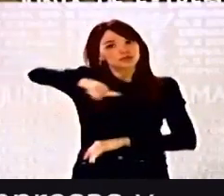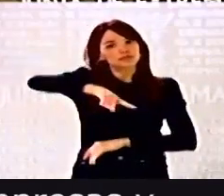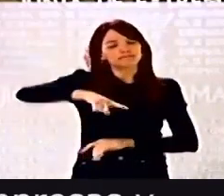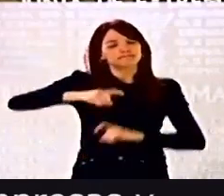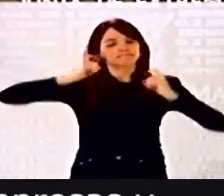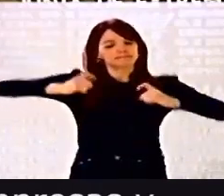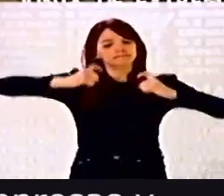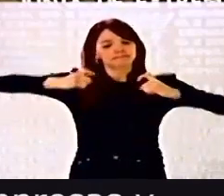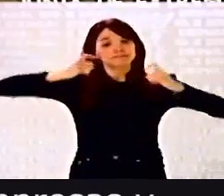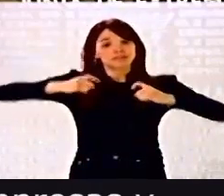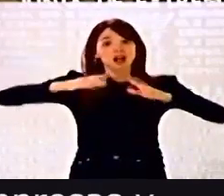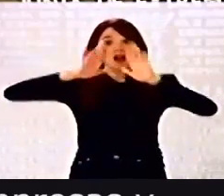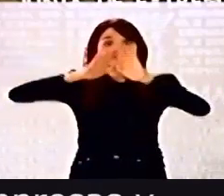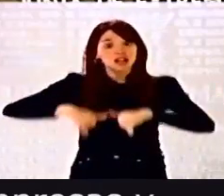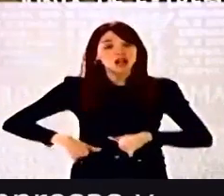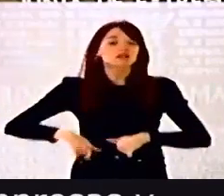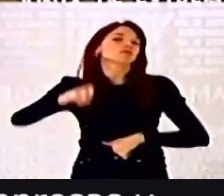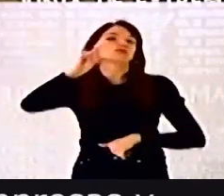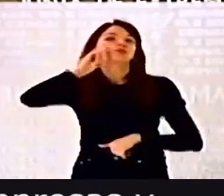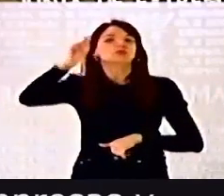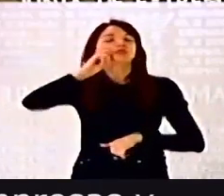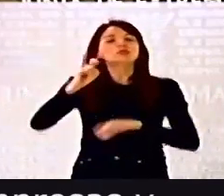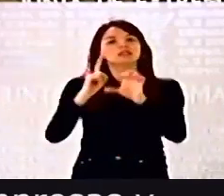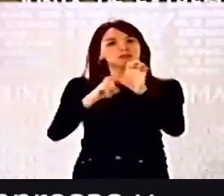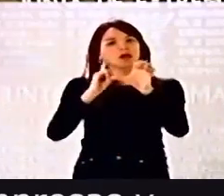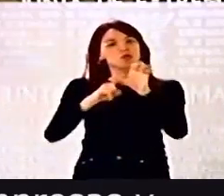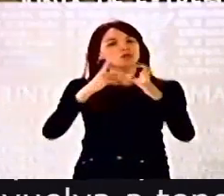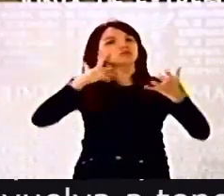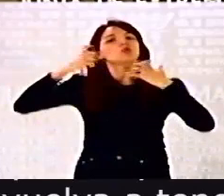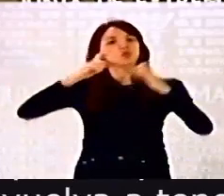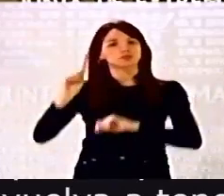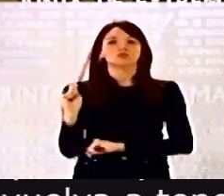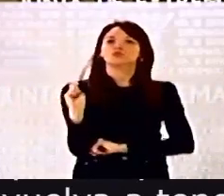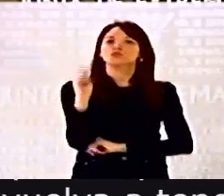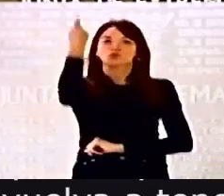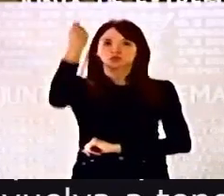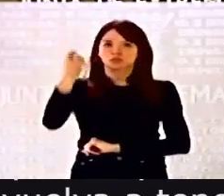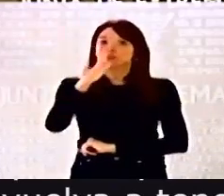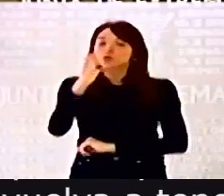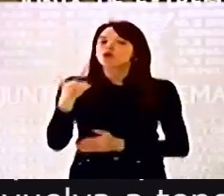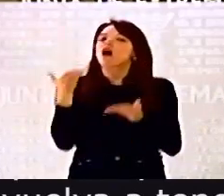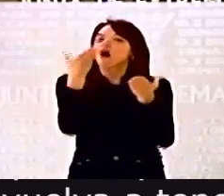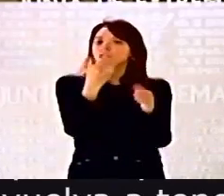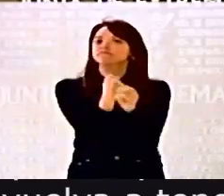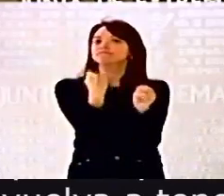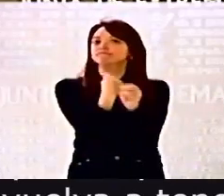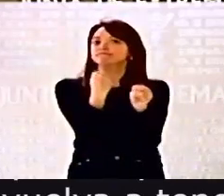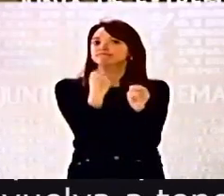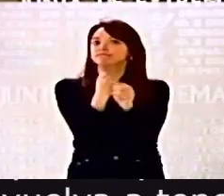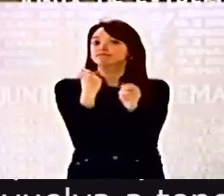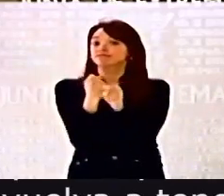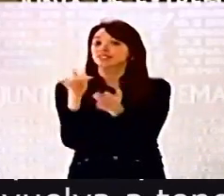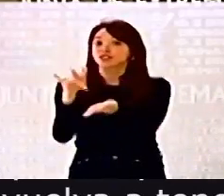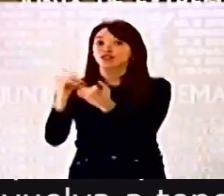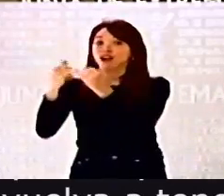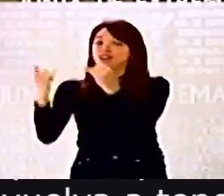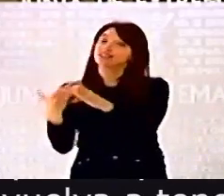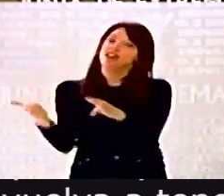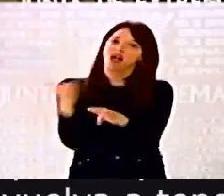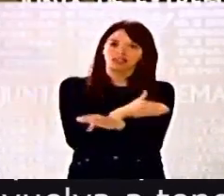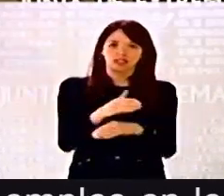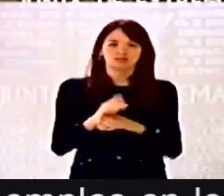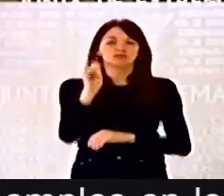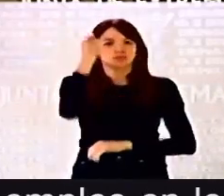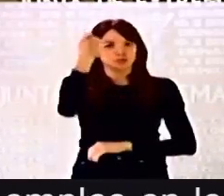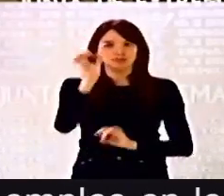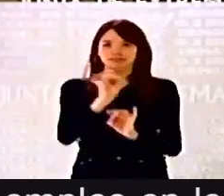turismo regional vuelva a tener las cifras tan destacadas y que tanto contribuían al empleo en los meses previos a esta crisis sanitaria.